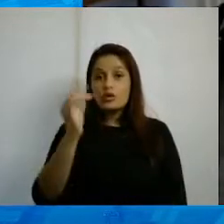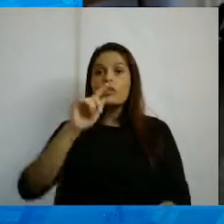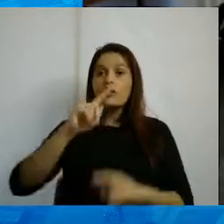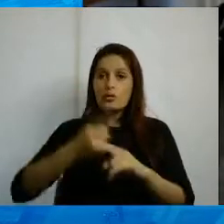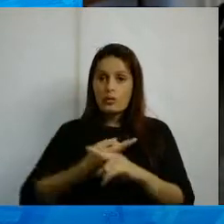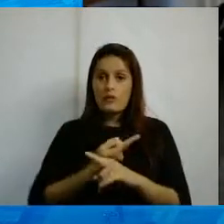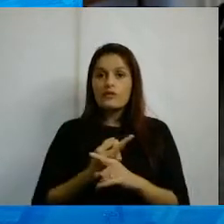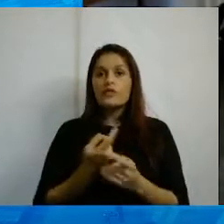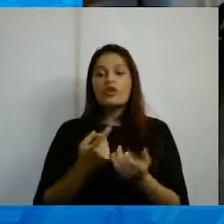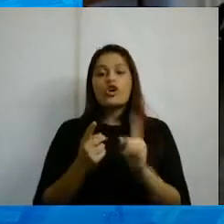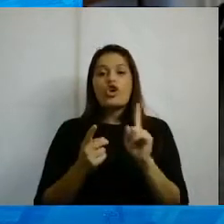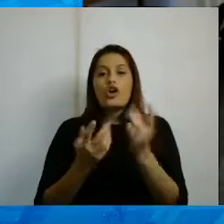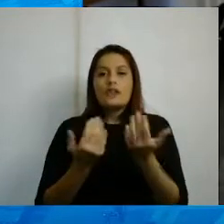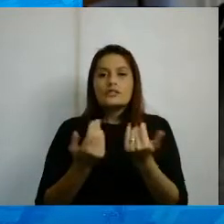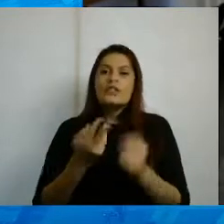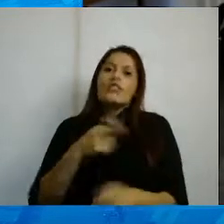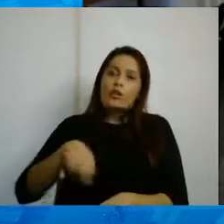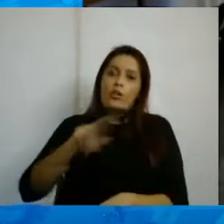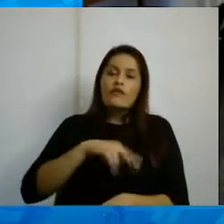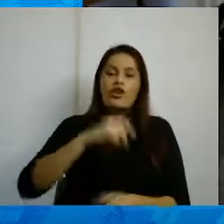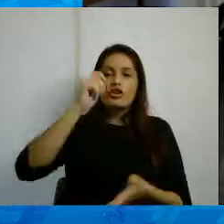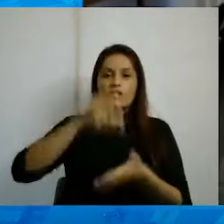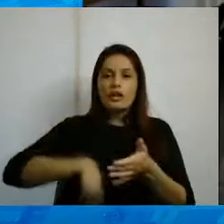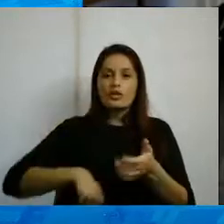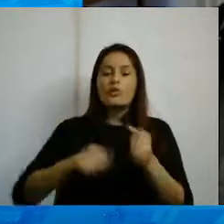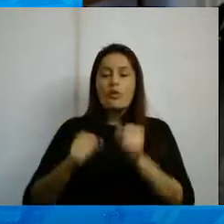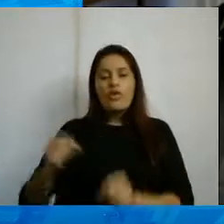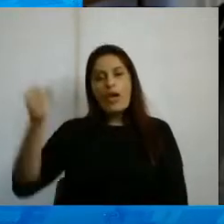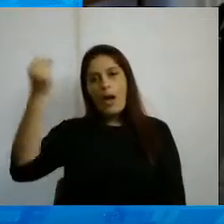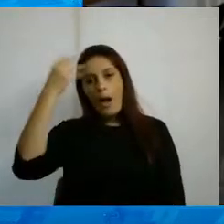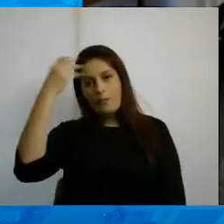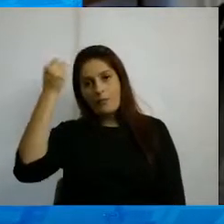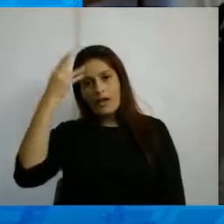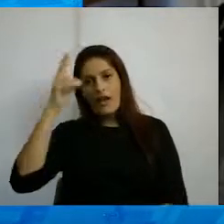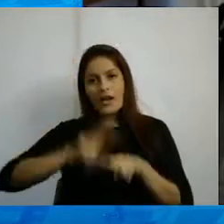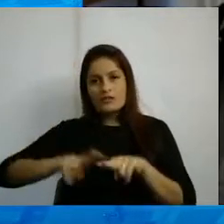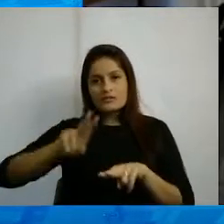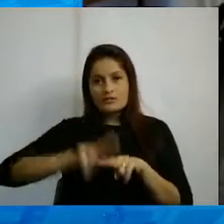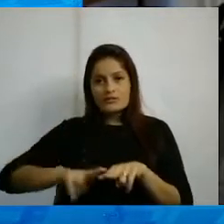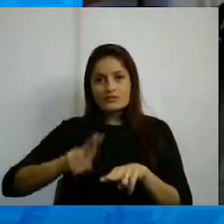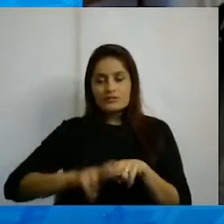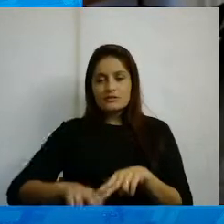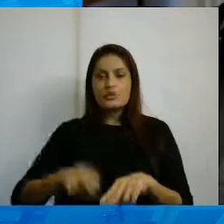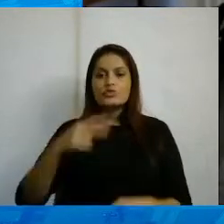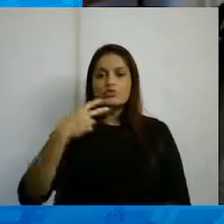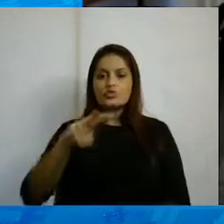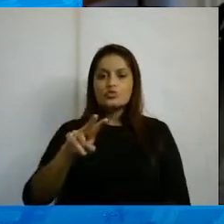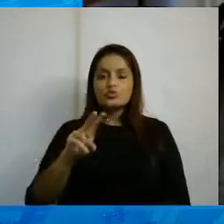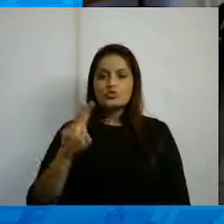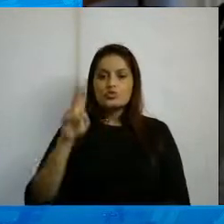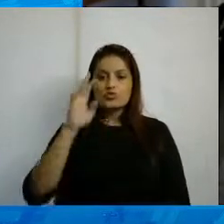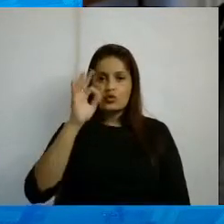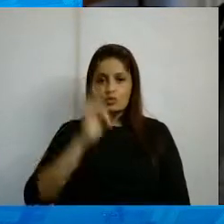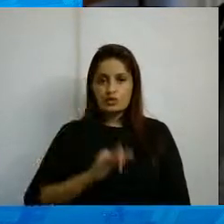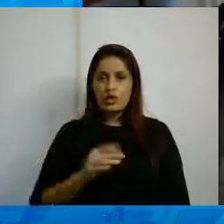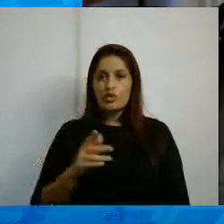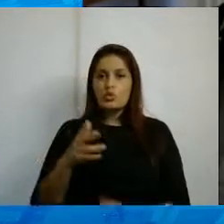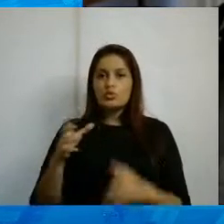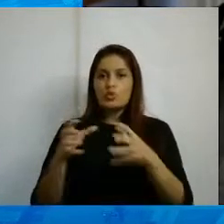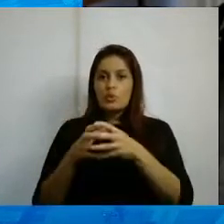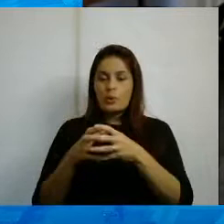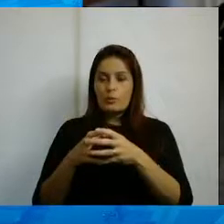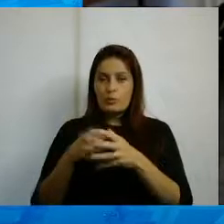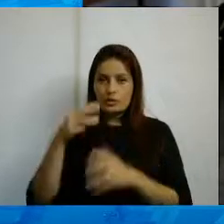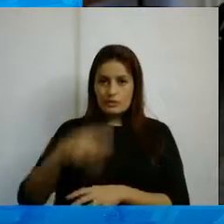este servicio externalizado, sino que esté incorporado dentro de las funciones del equipo municipal. Así